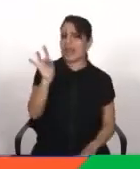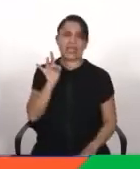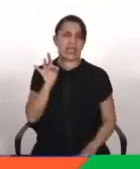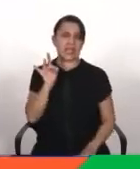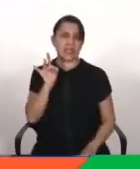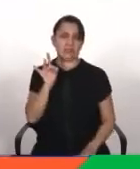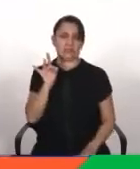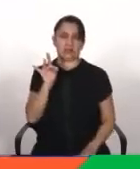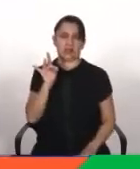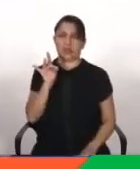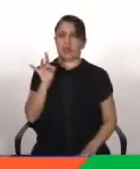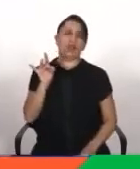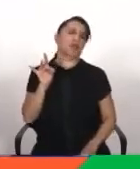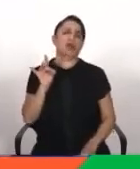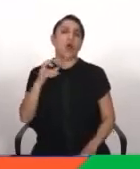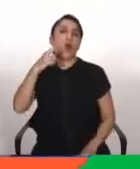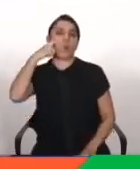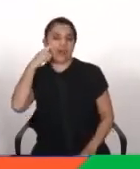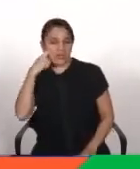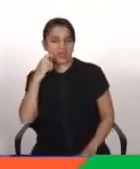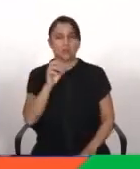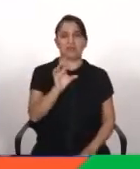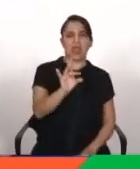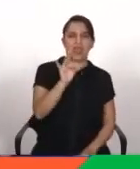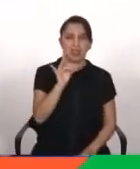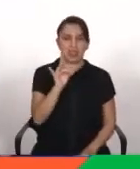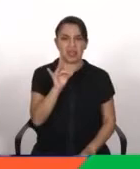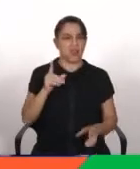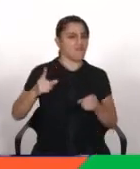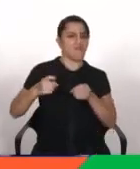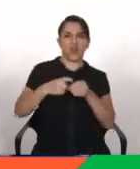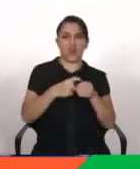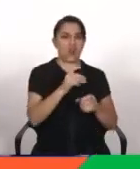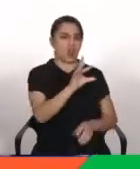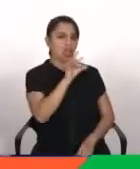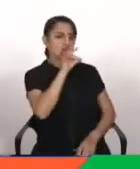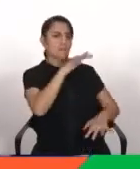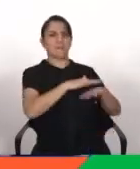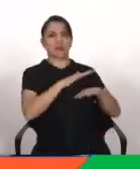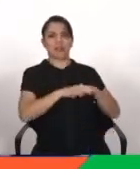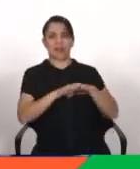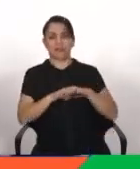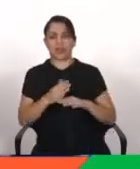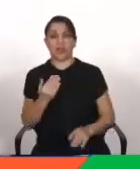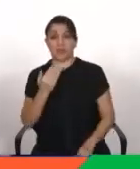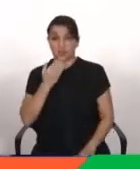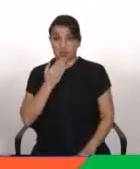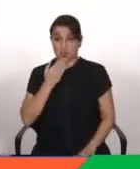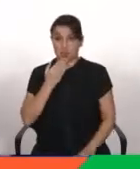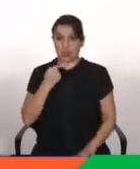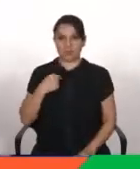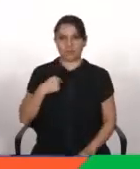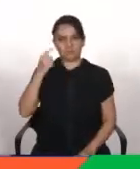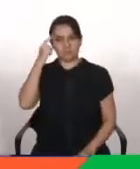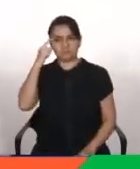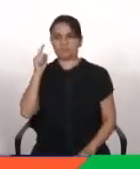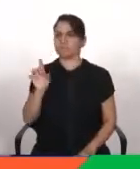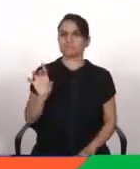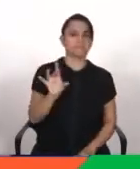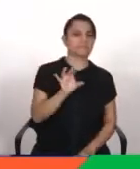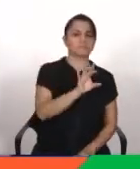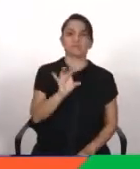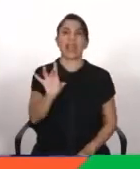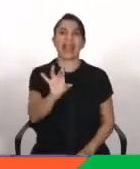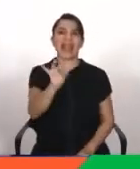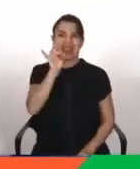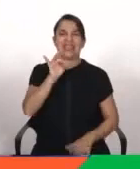curso humanista, biólogo o matemático. Y yo cuando tuve que elegir, elegí el matemático porque